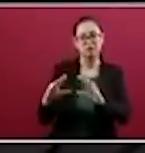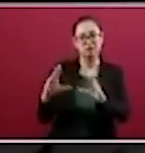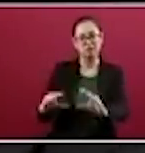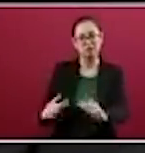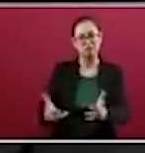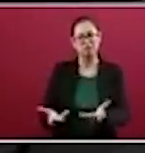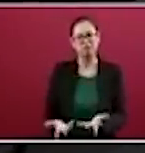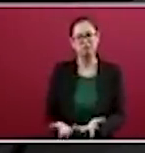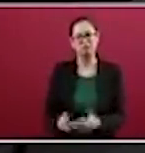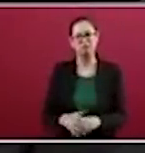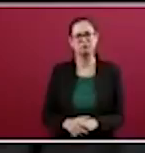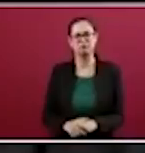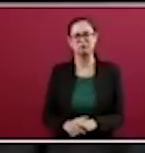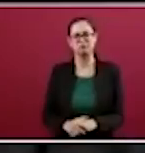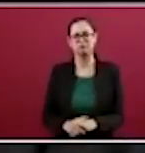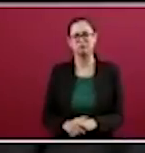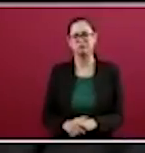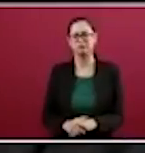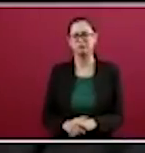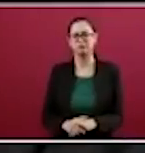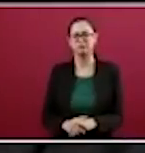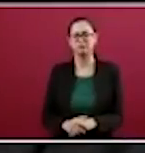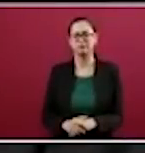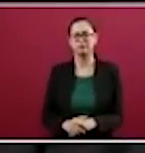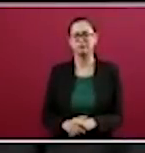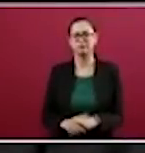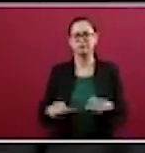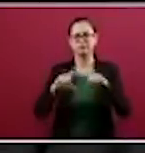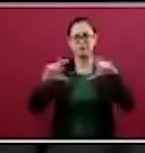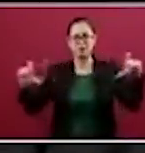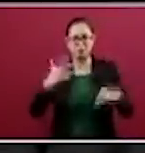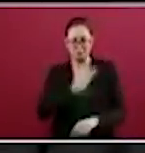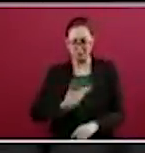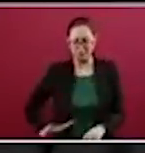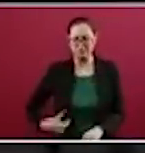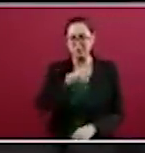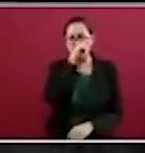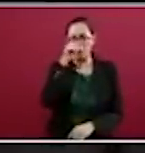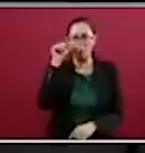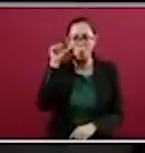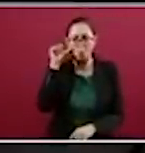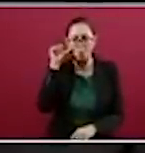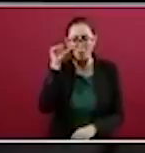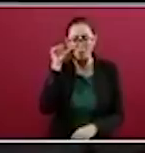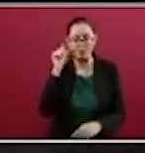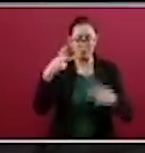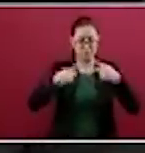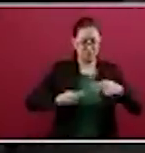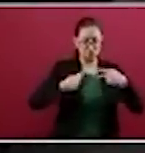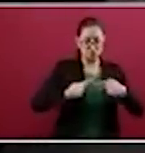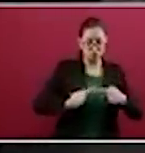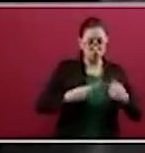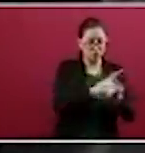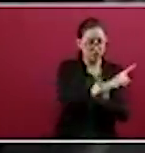es la frase del presidente Juárez: entre los individuos